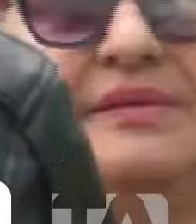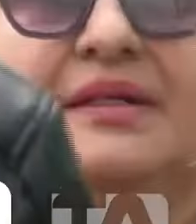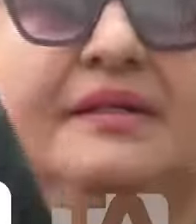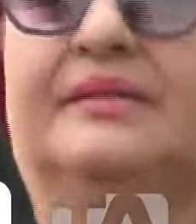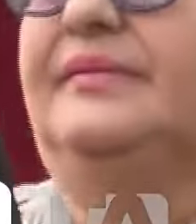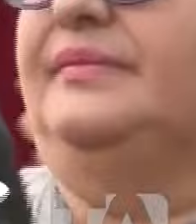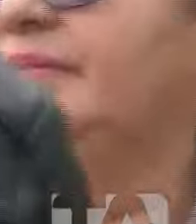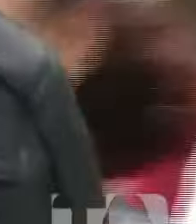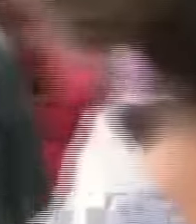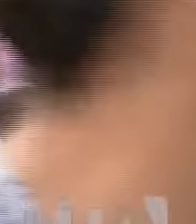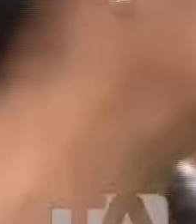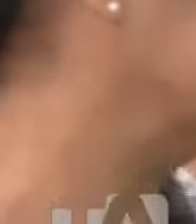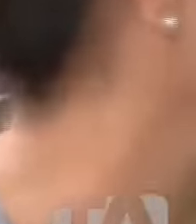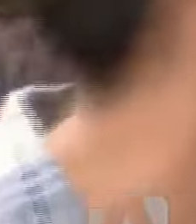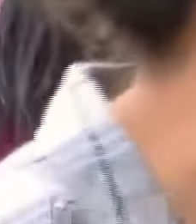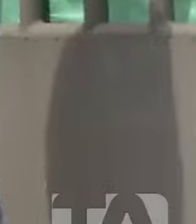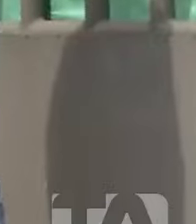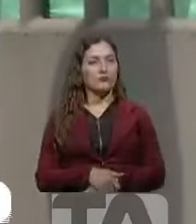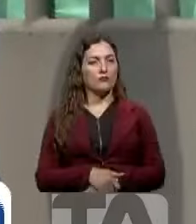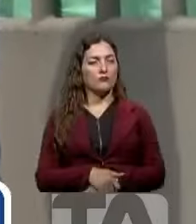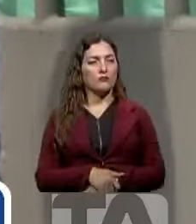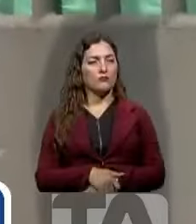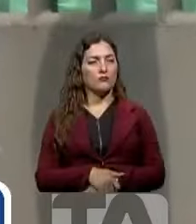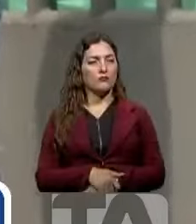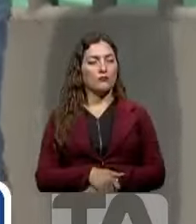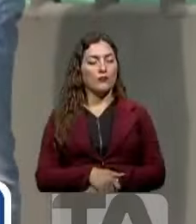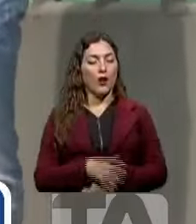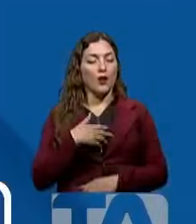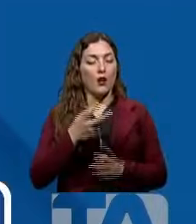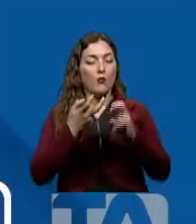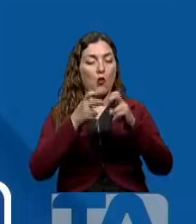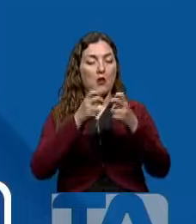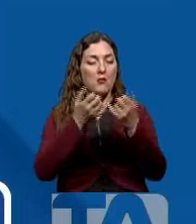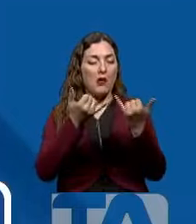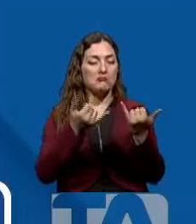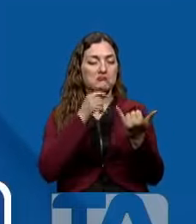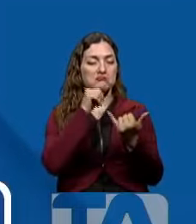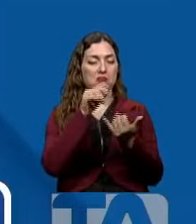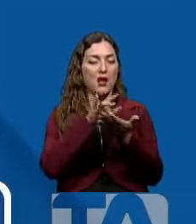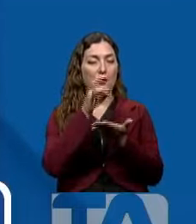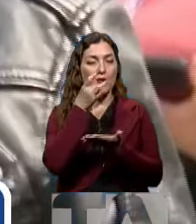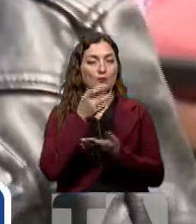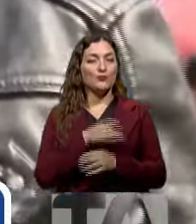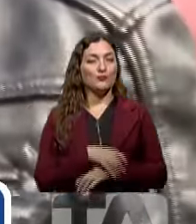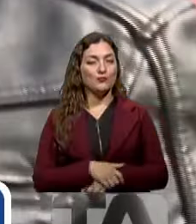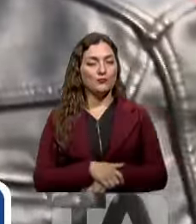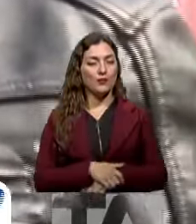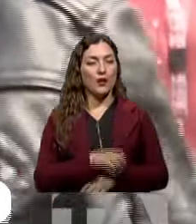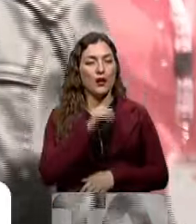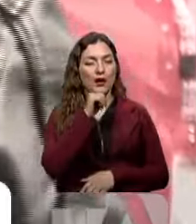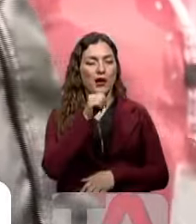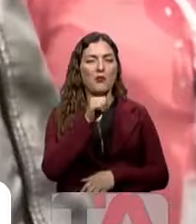3 especialidades. Paul Limones, auxiliar de enfermería, agrega que a este problema se suma la falta de medicamentos. Como es la metformina